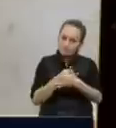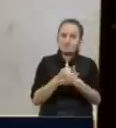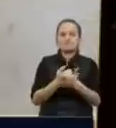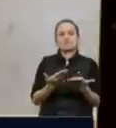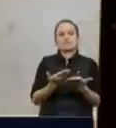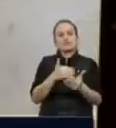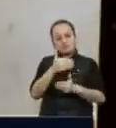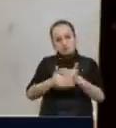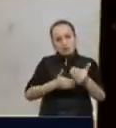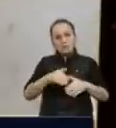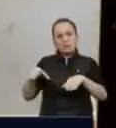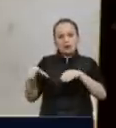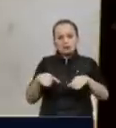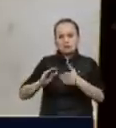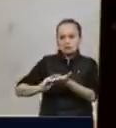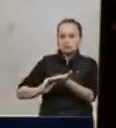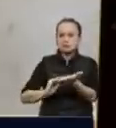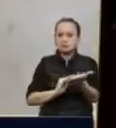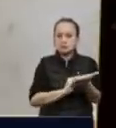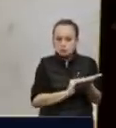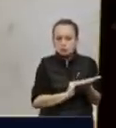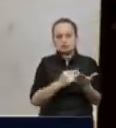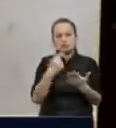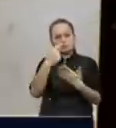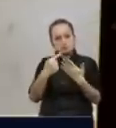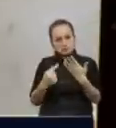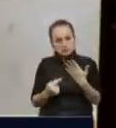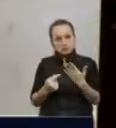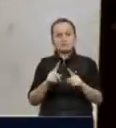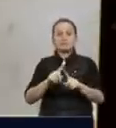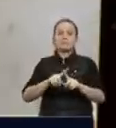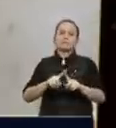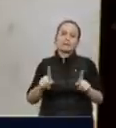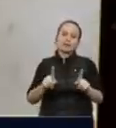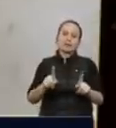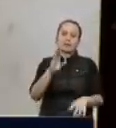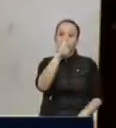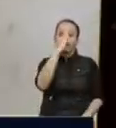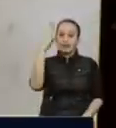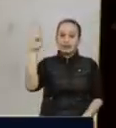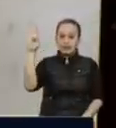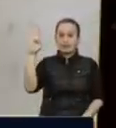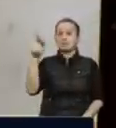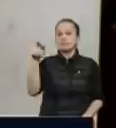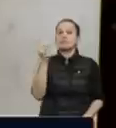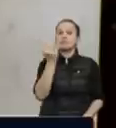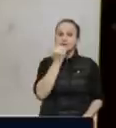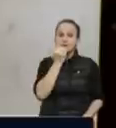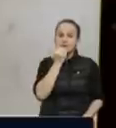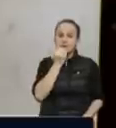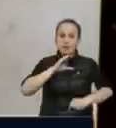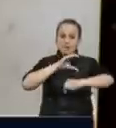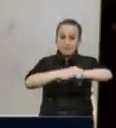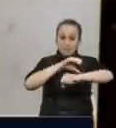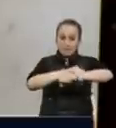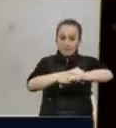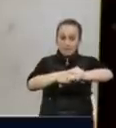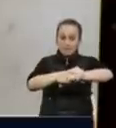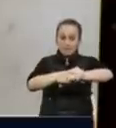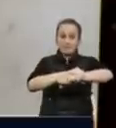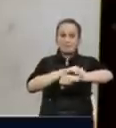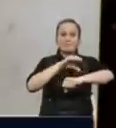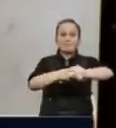desarrollando acciones. Pero decía, en Barranquilla, por ejemplo, la captura